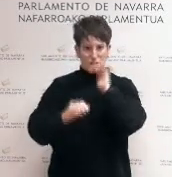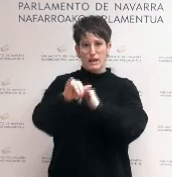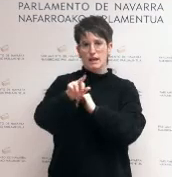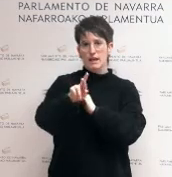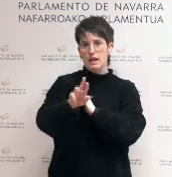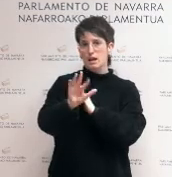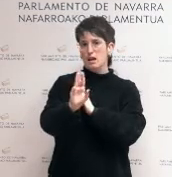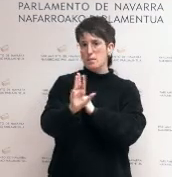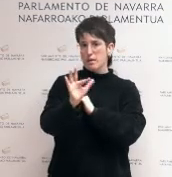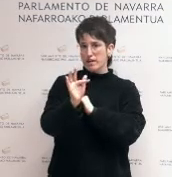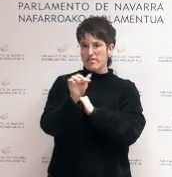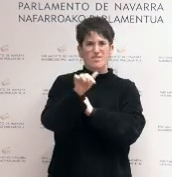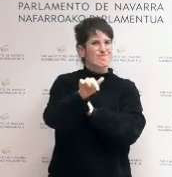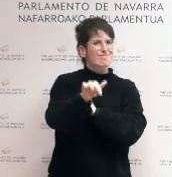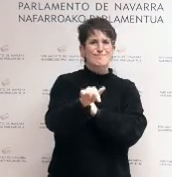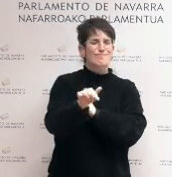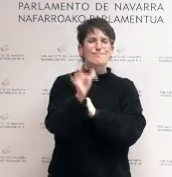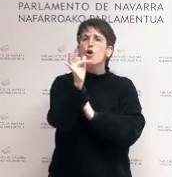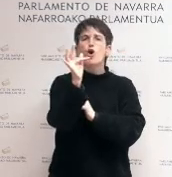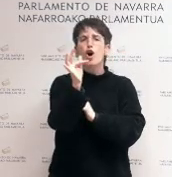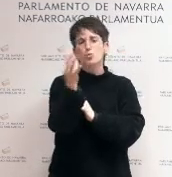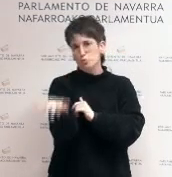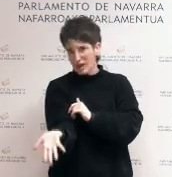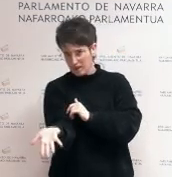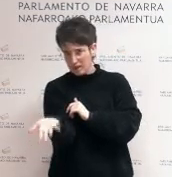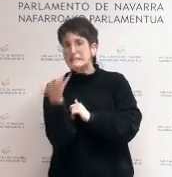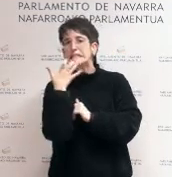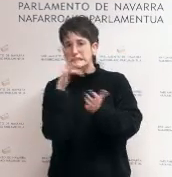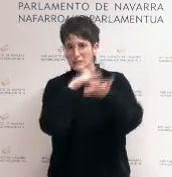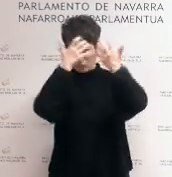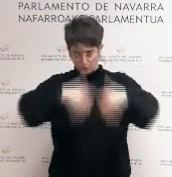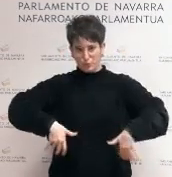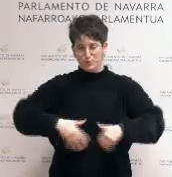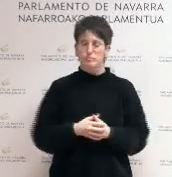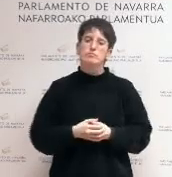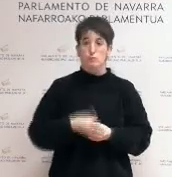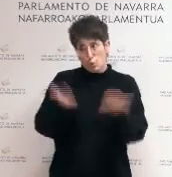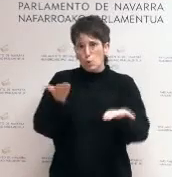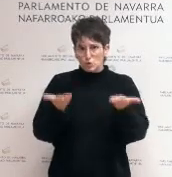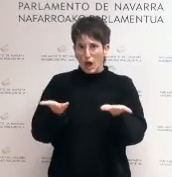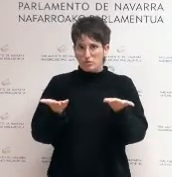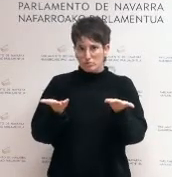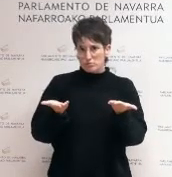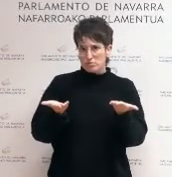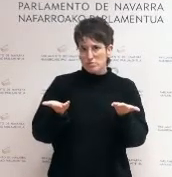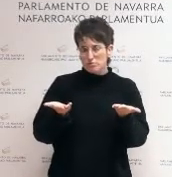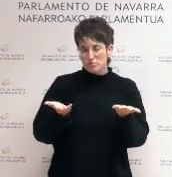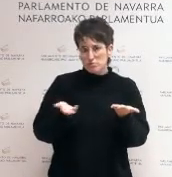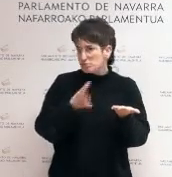¿Cuáles son las ventajas de esta deflactación automática? Pues, en primer lugar, es una medida justa, porque de